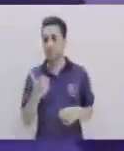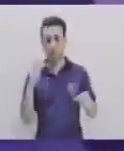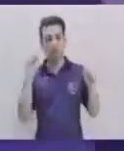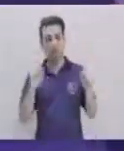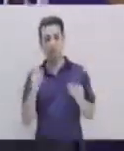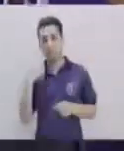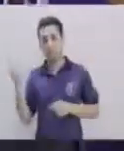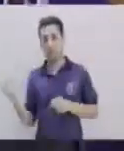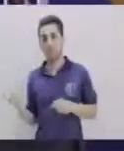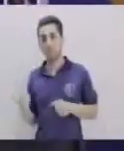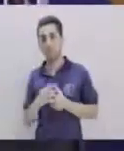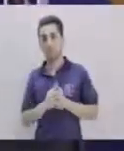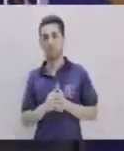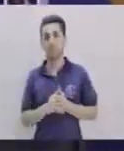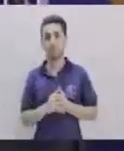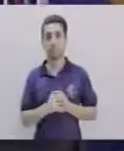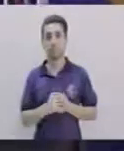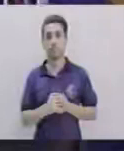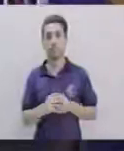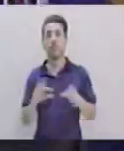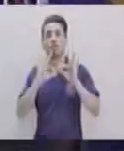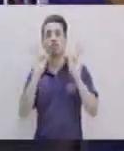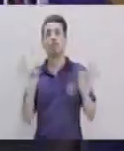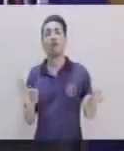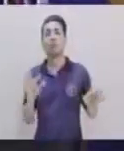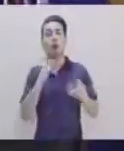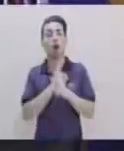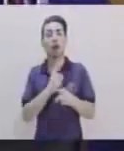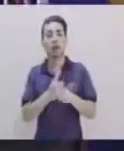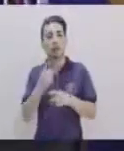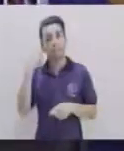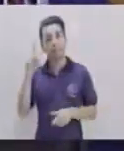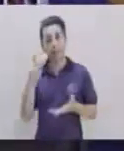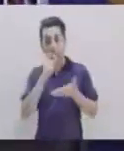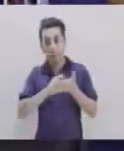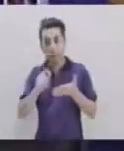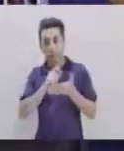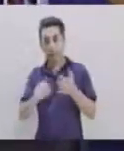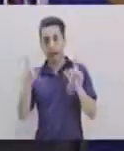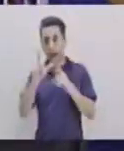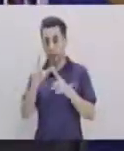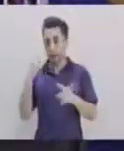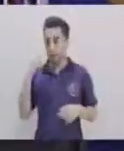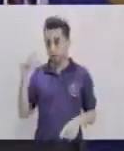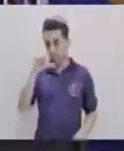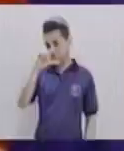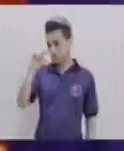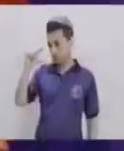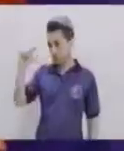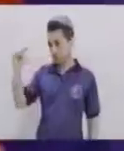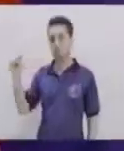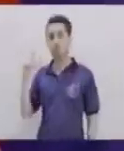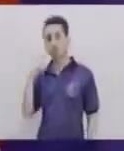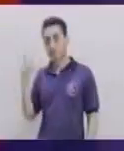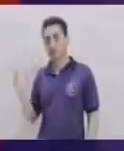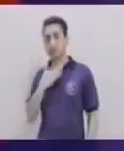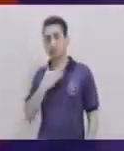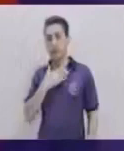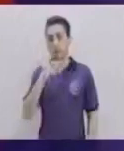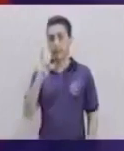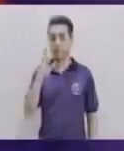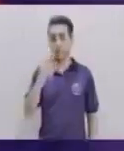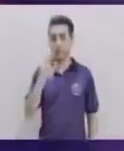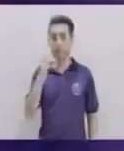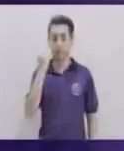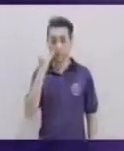que sí? Yo sé que se dieron cuenta en la forma correcta que debemos escribir las letras. Eso es la direccionalidad